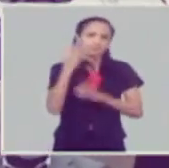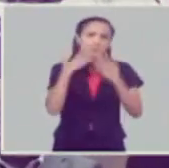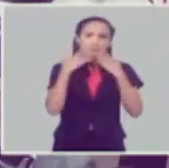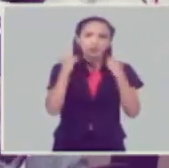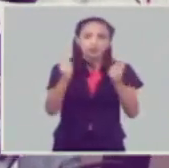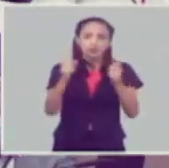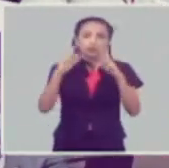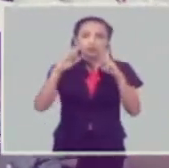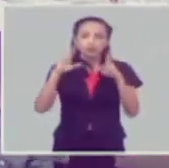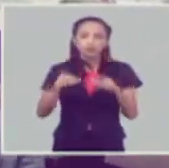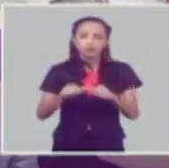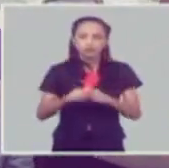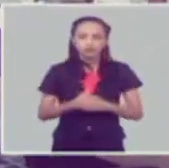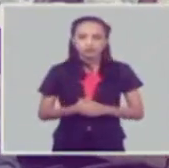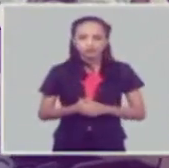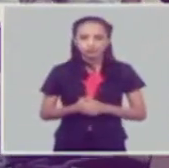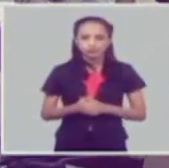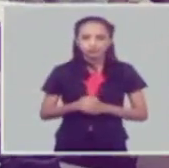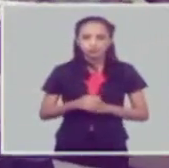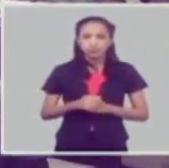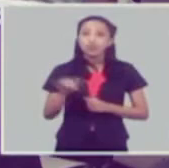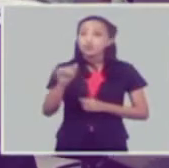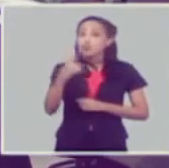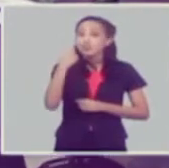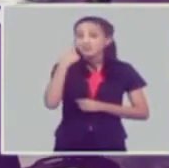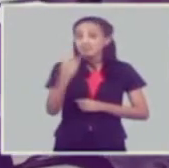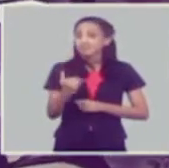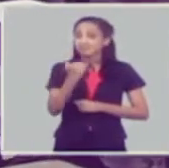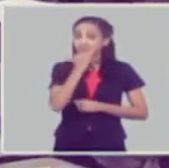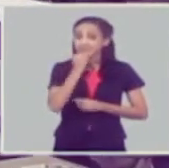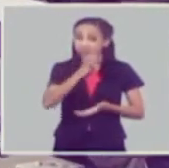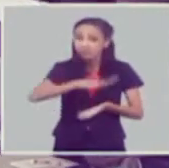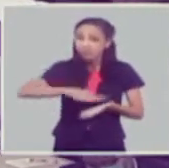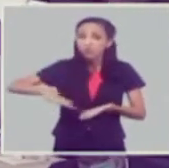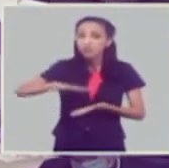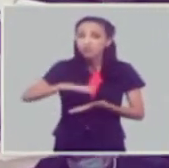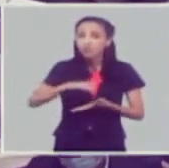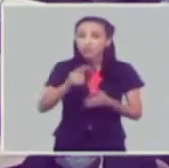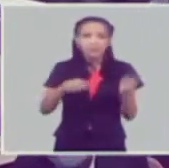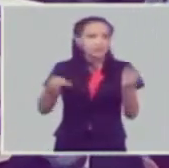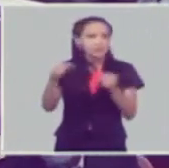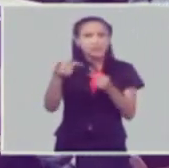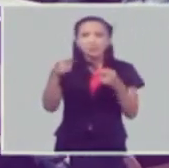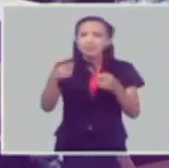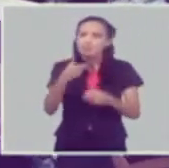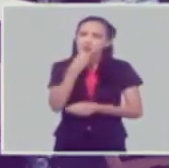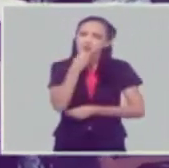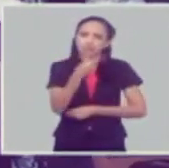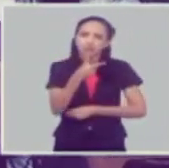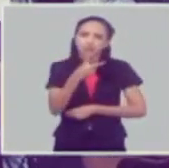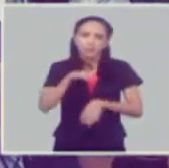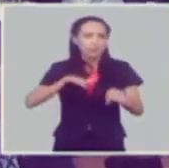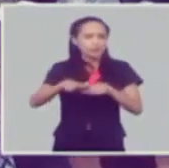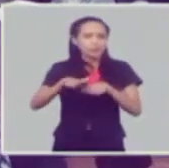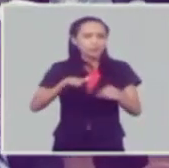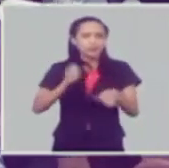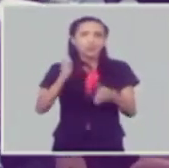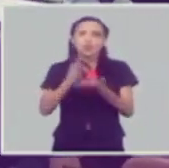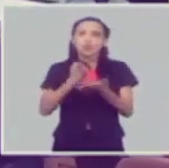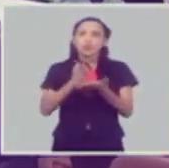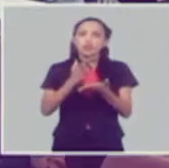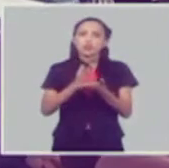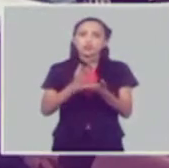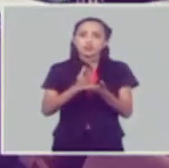como sabemos, tiene una amplia incidencia en la sociedad y requiere de la mayor preparación, educación